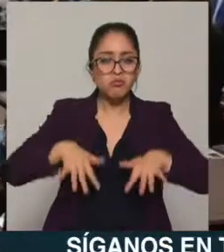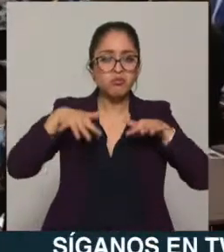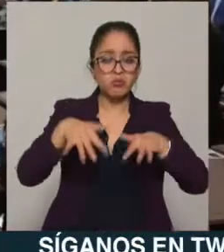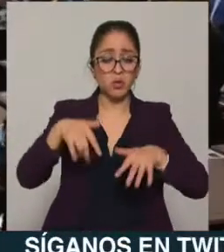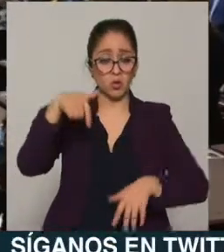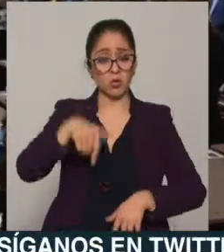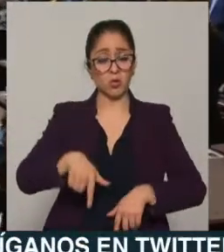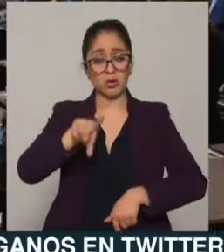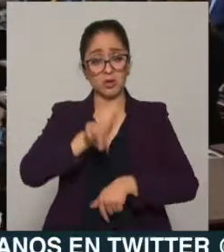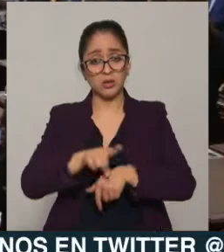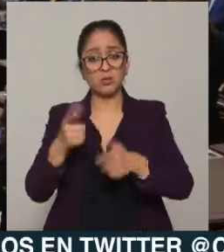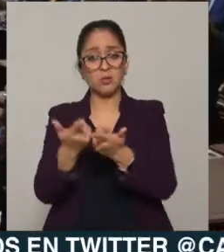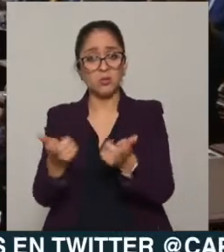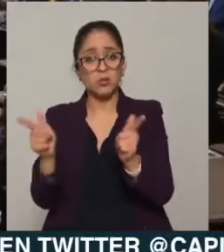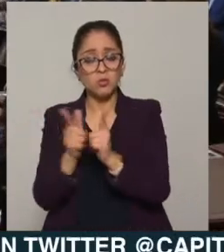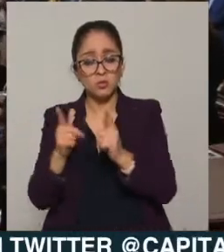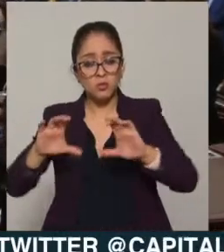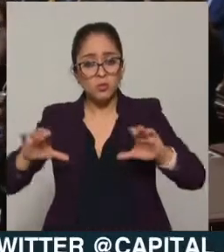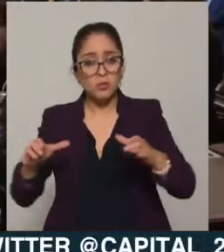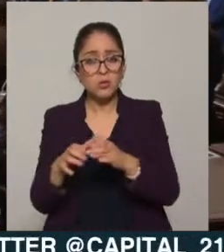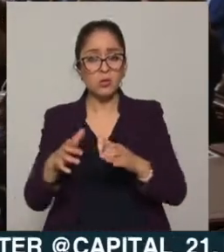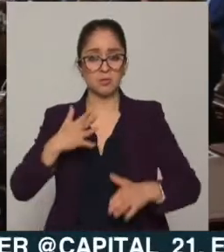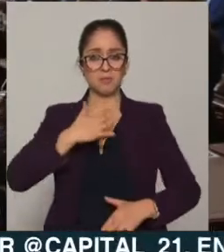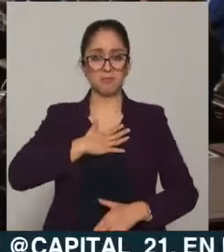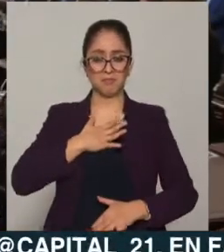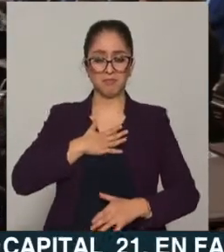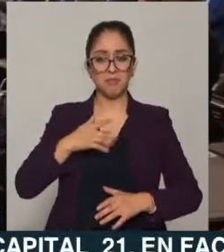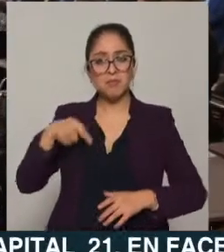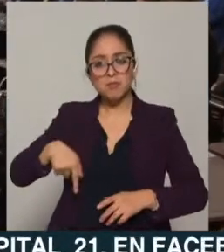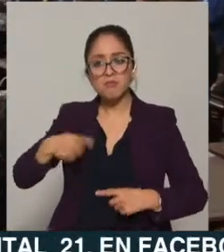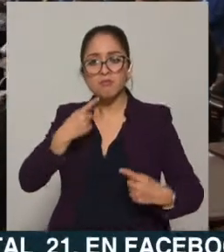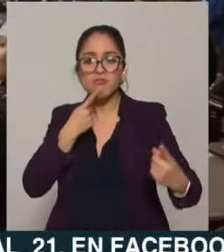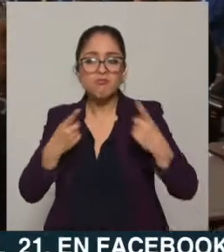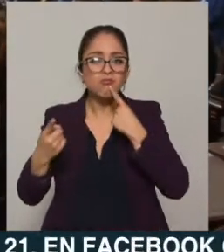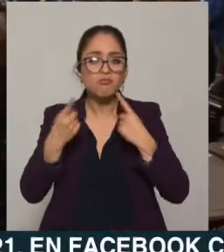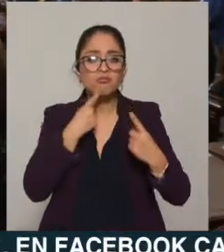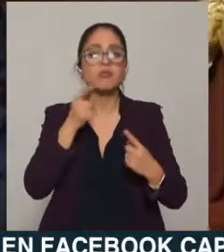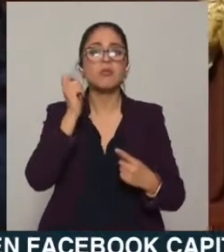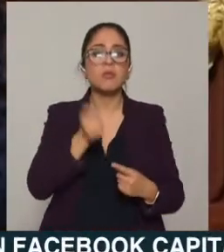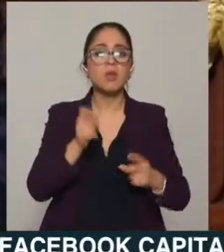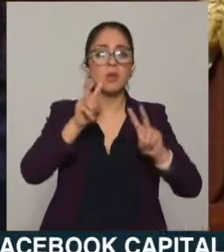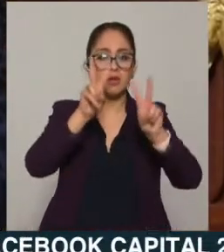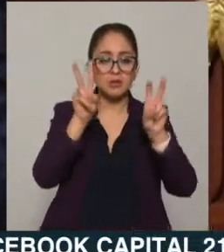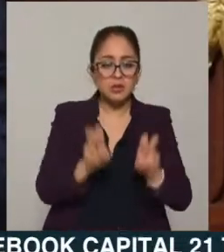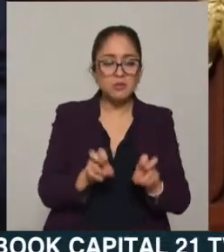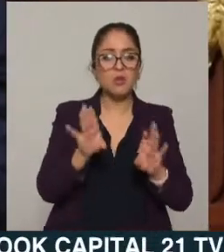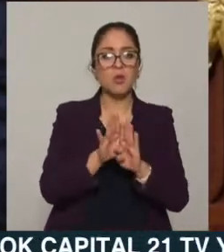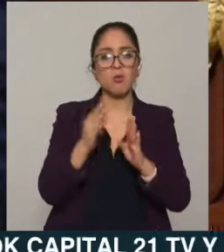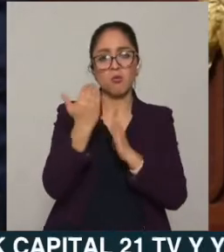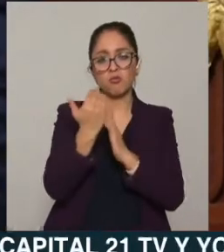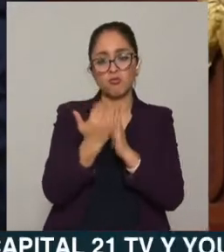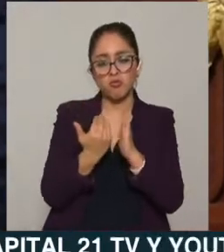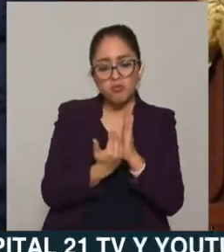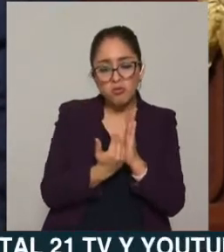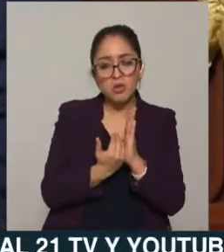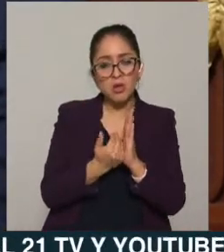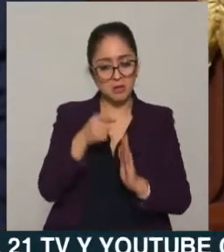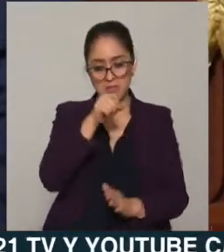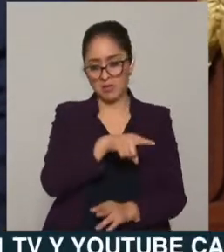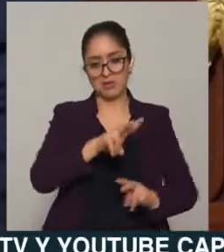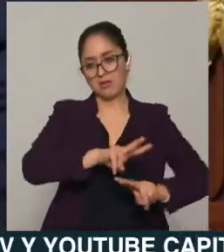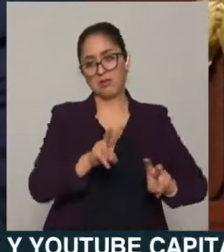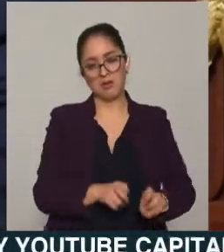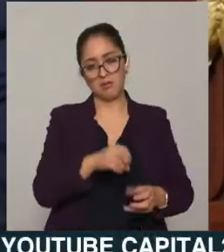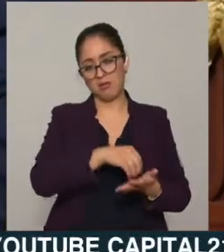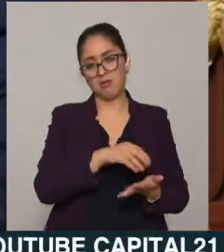hoy, algunos grupos parlamentarios como el mío estamos en plenaria discutiendo temas de agenda, entre otros, por supuesto,